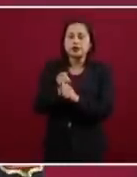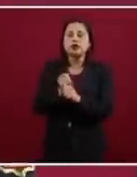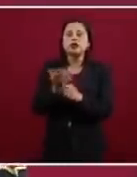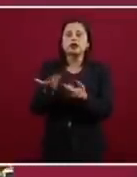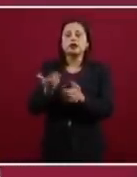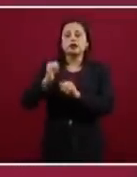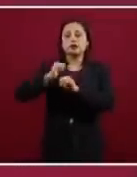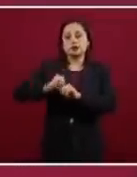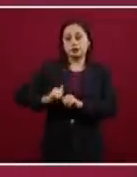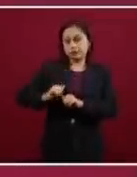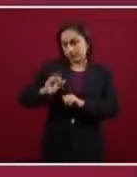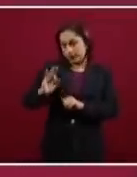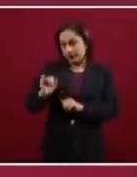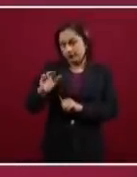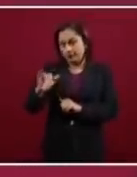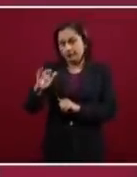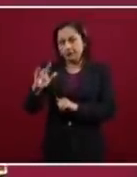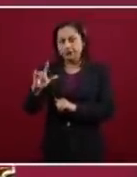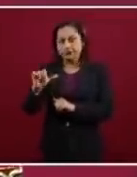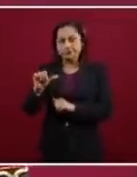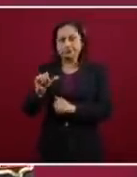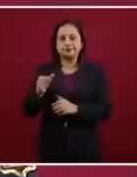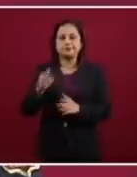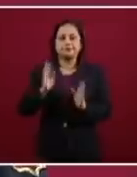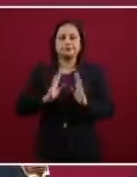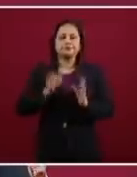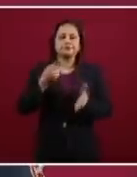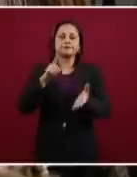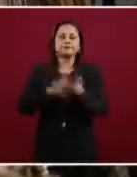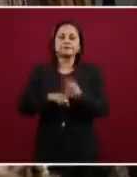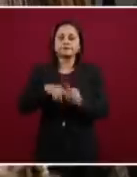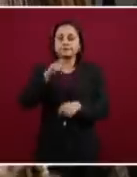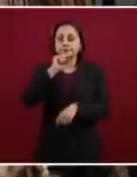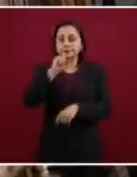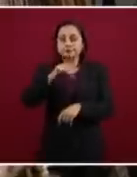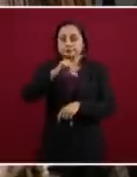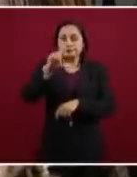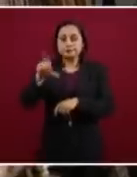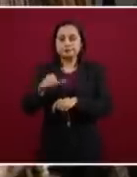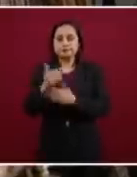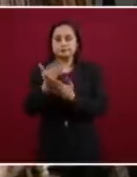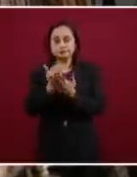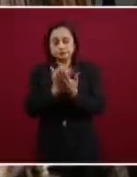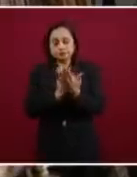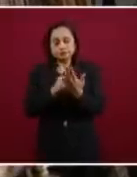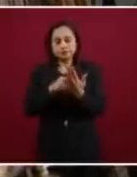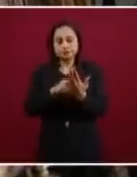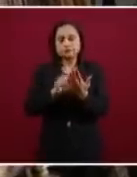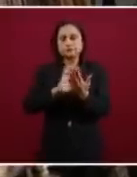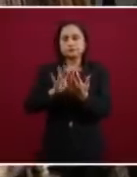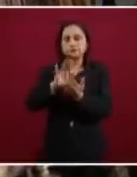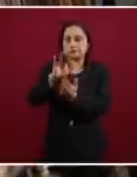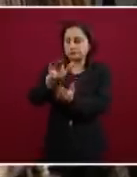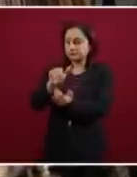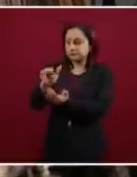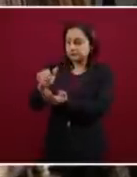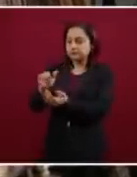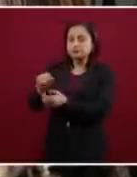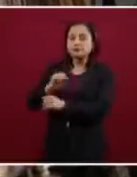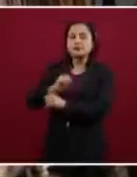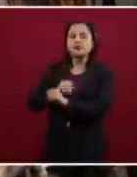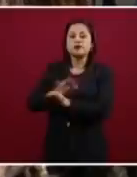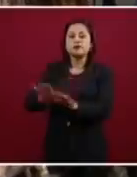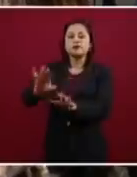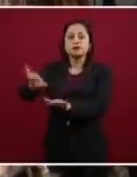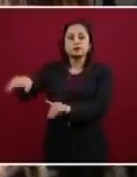fiscalía y los resultados de eso lo que corresponda también se dará o más bien todo todo lo que saque la fiscalía